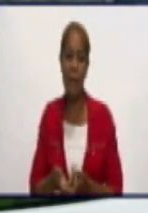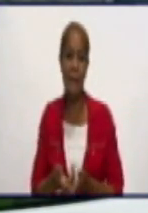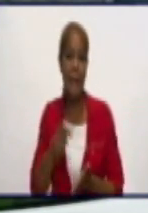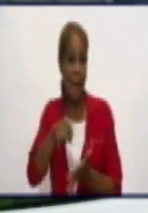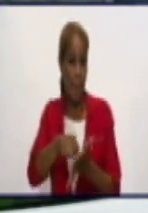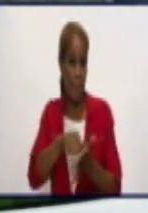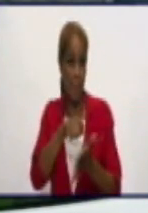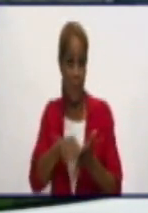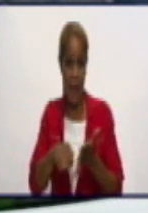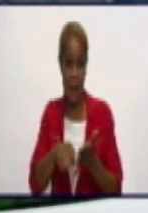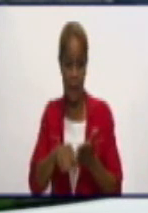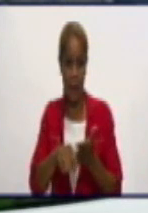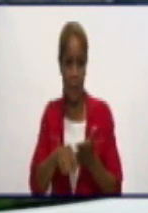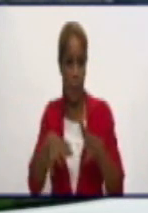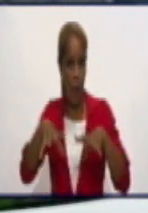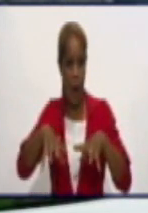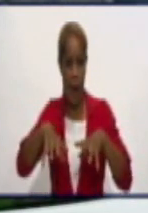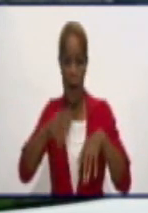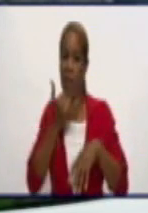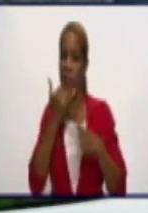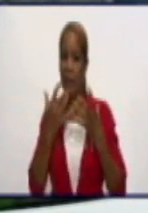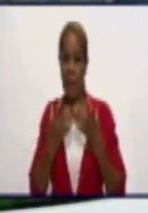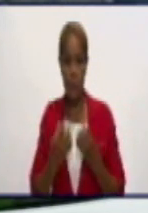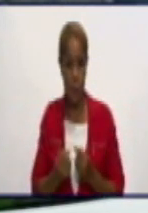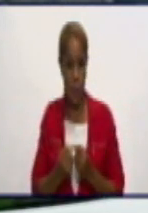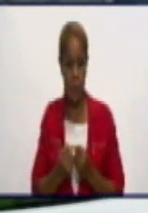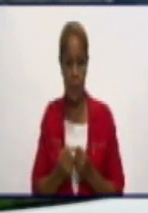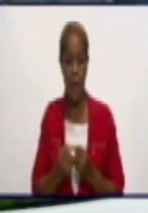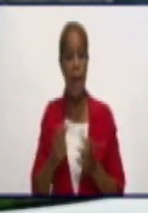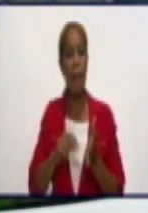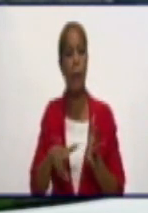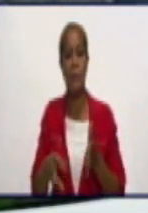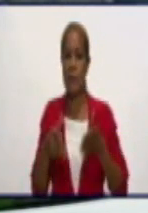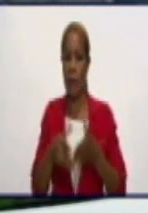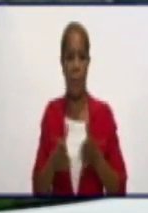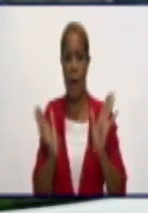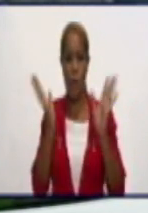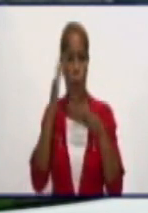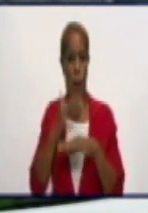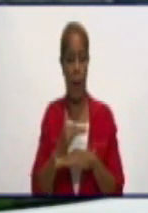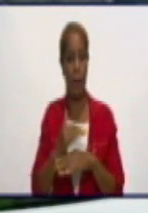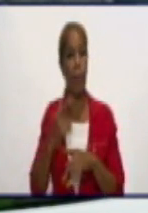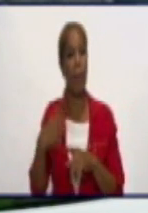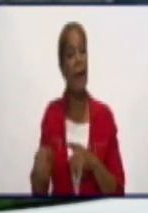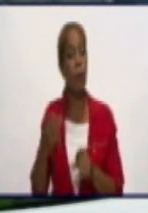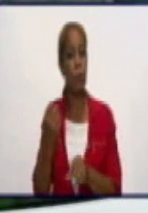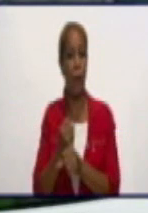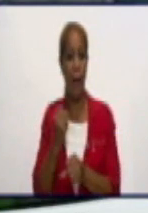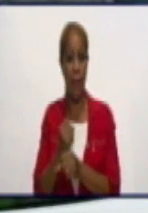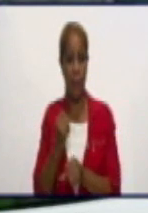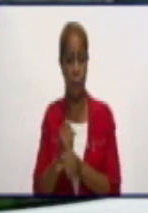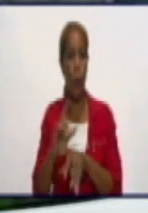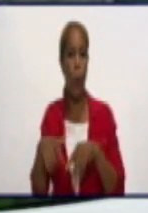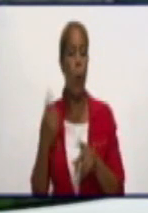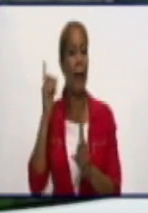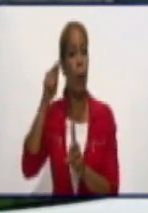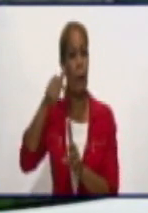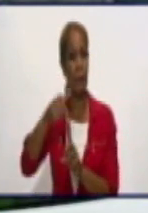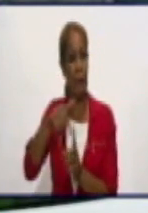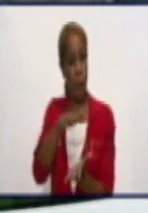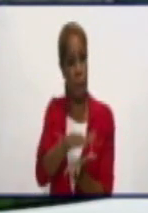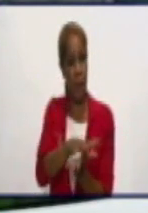haber afectación en las próximas horas en la provincia y que se trabaja con el objetivo de que por